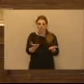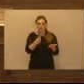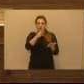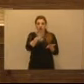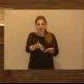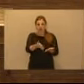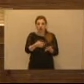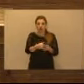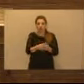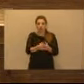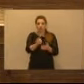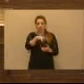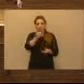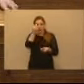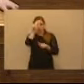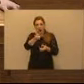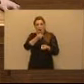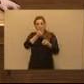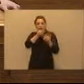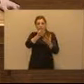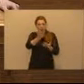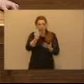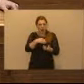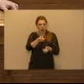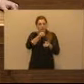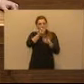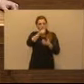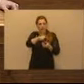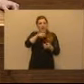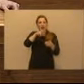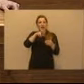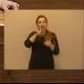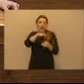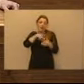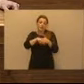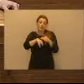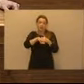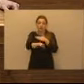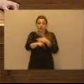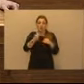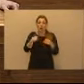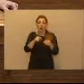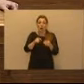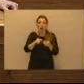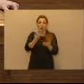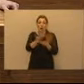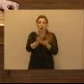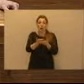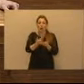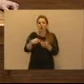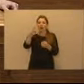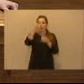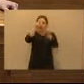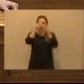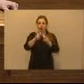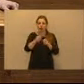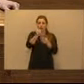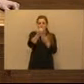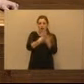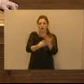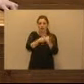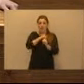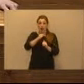que ya registramos la solicitud de crear una comisión de investigación sobre las listas de espera, una comisión de